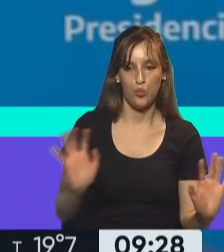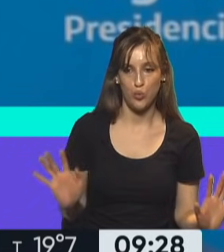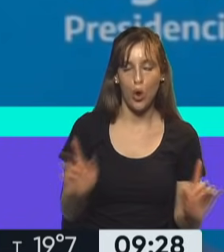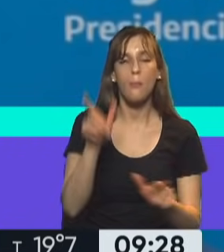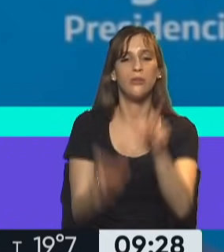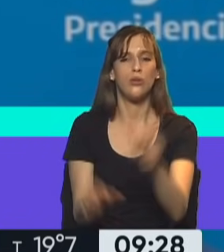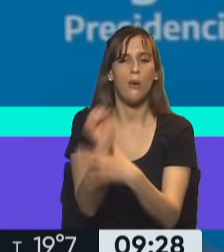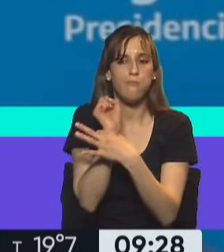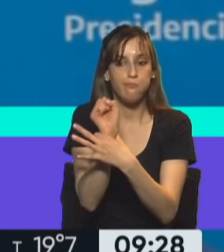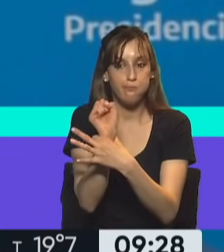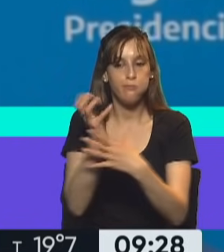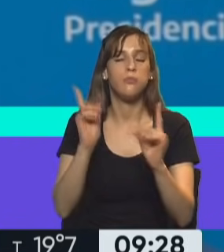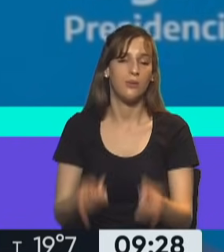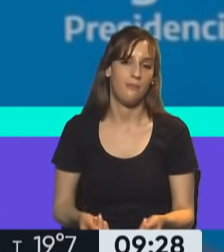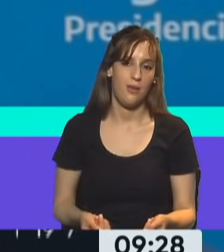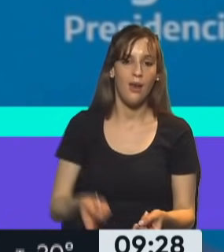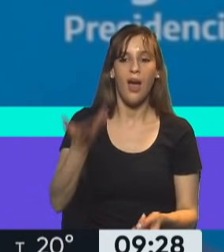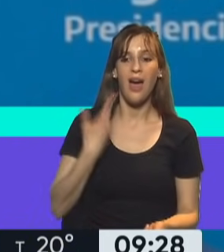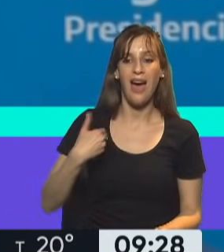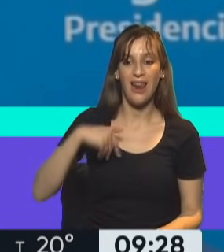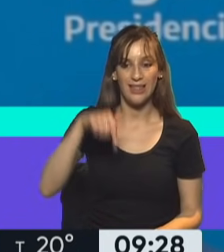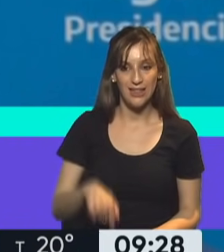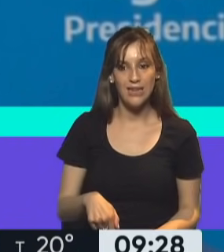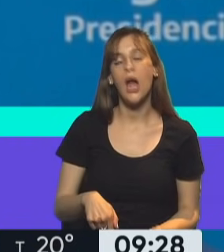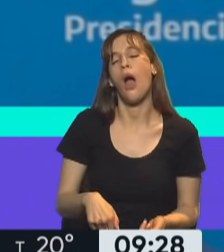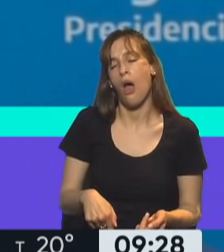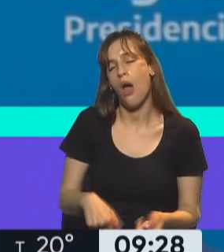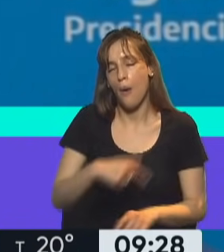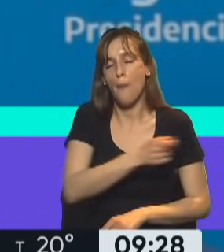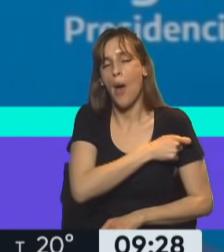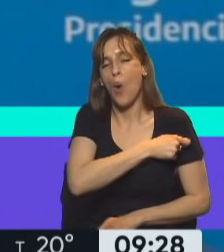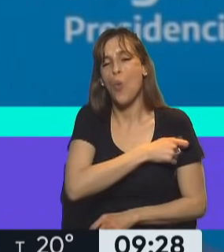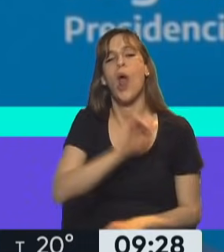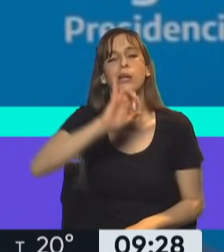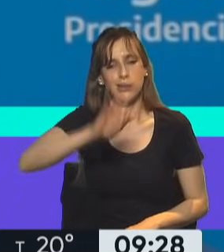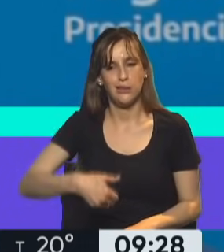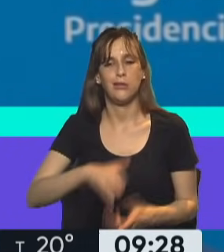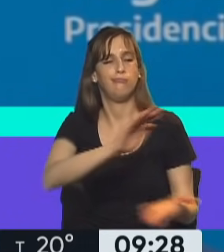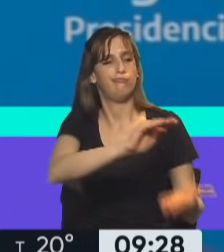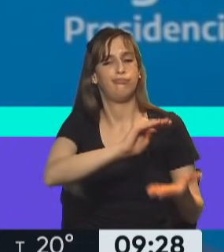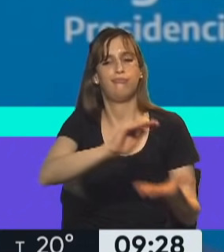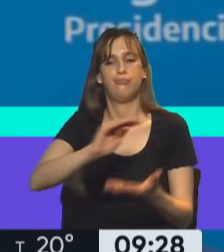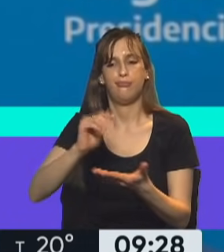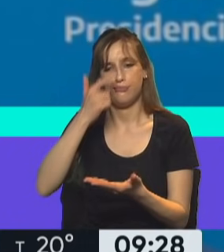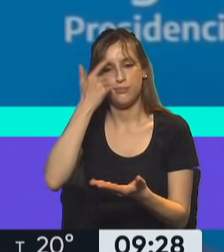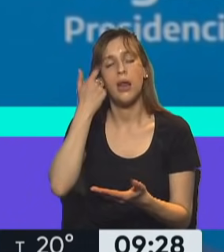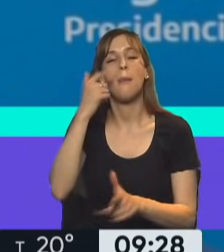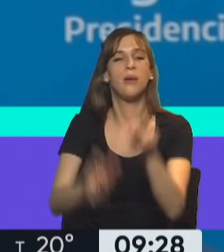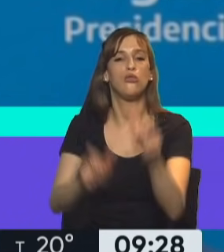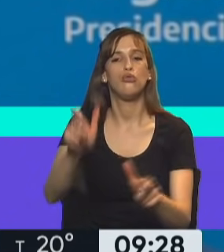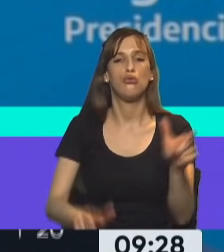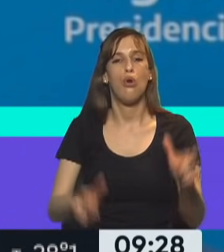información es que Argentina tiene disponibles vacunas para poder vacunar a turistas que ingresen y a